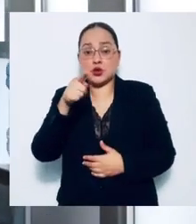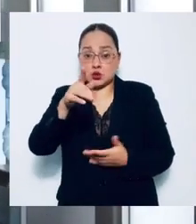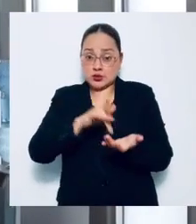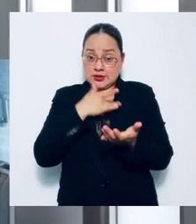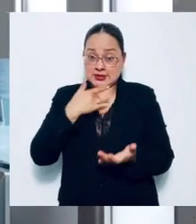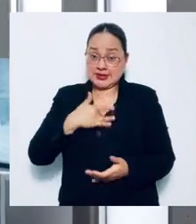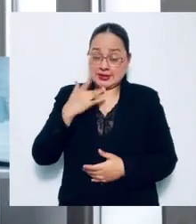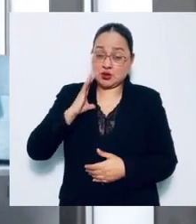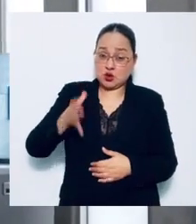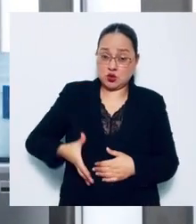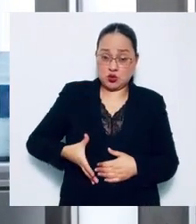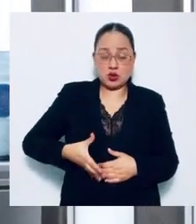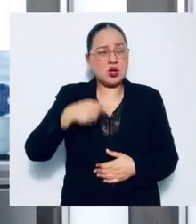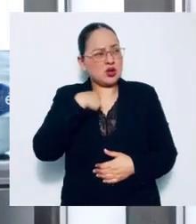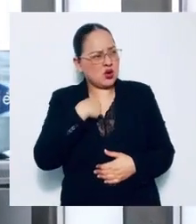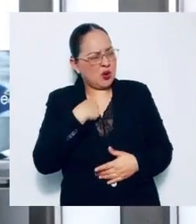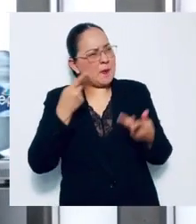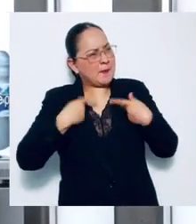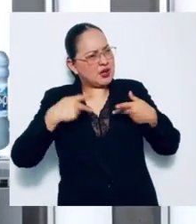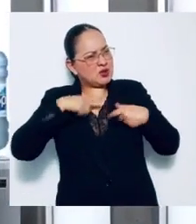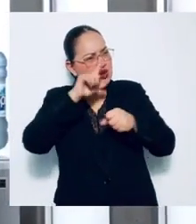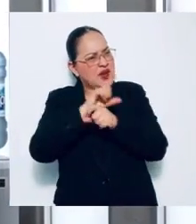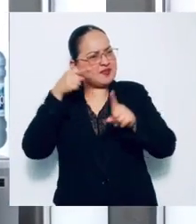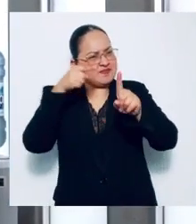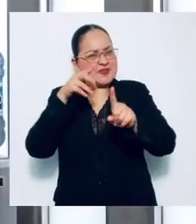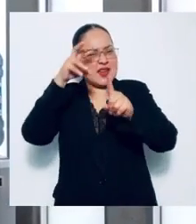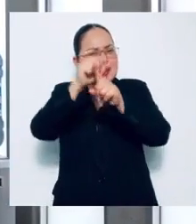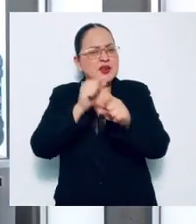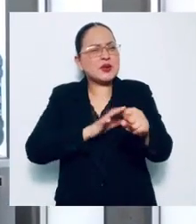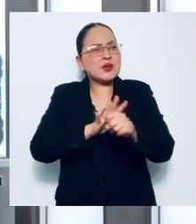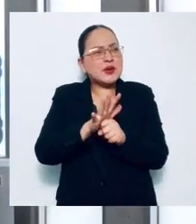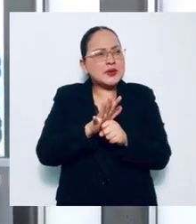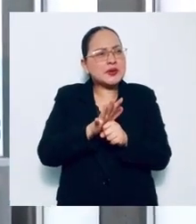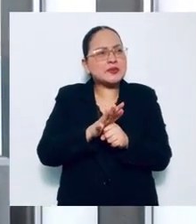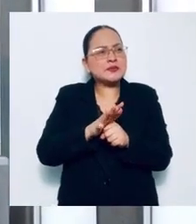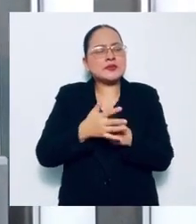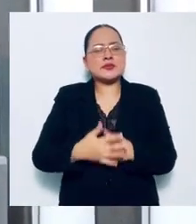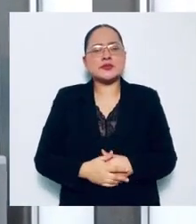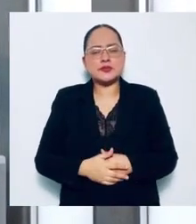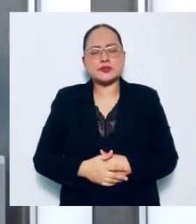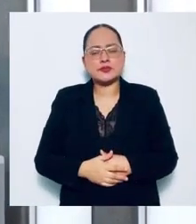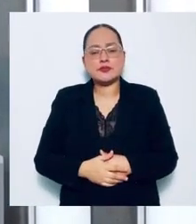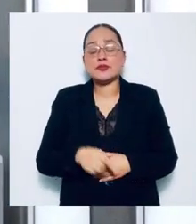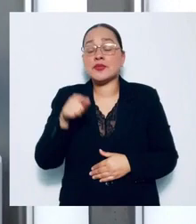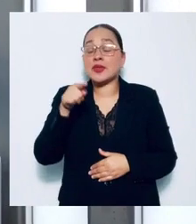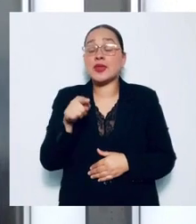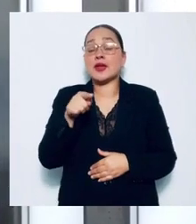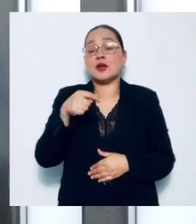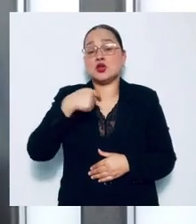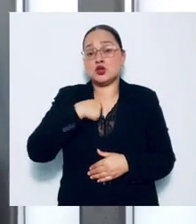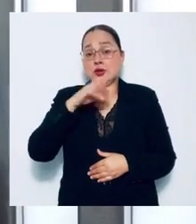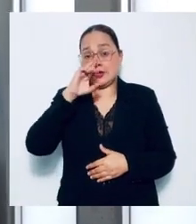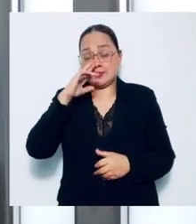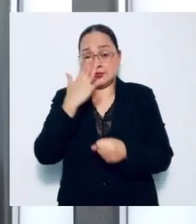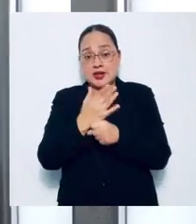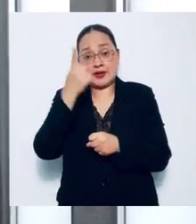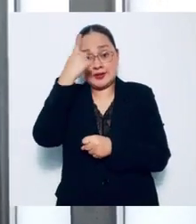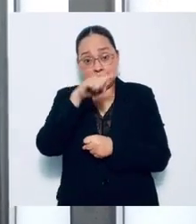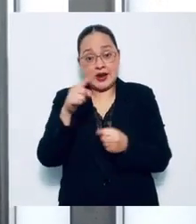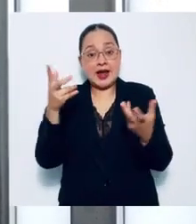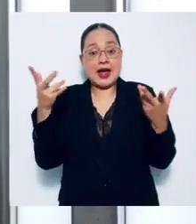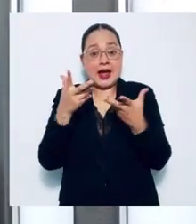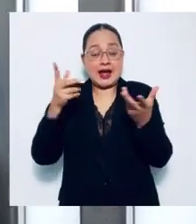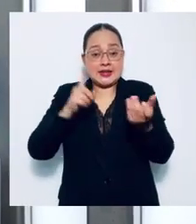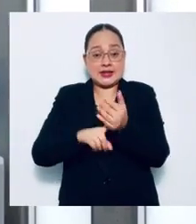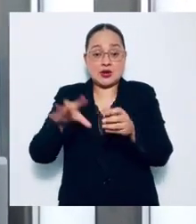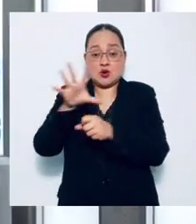El mayor logro personal fue ser el responsable de